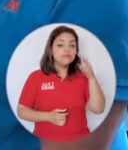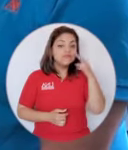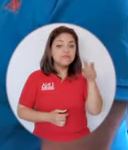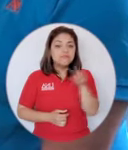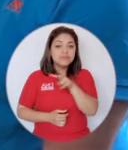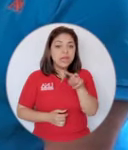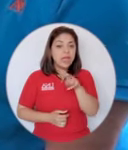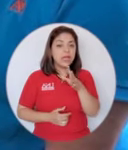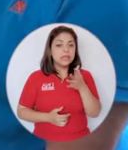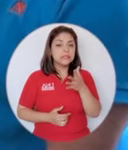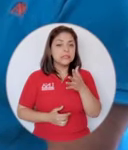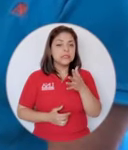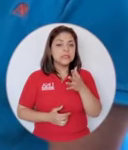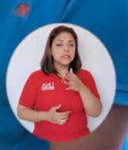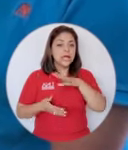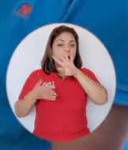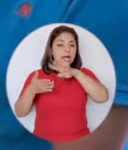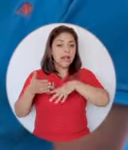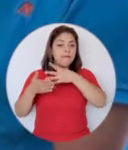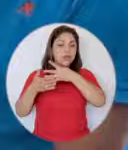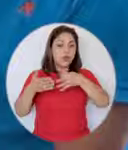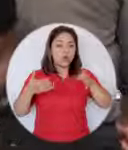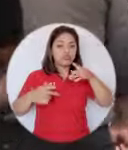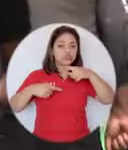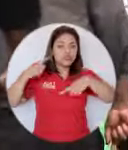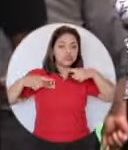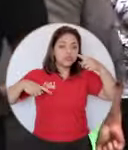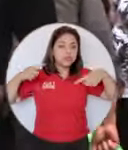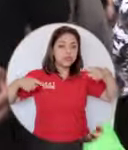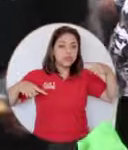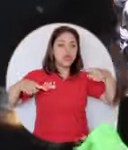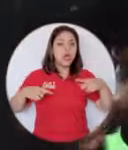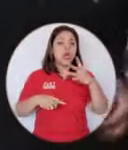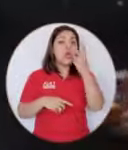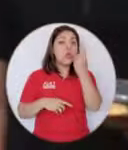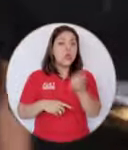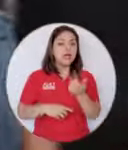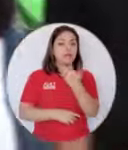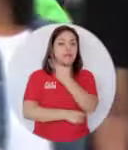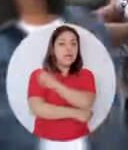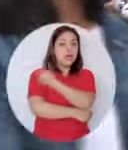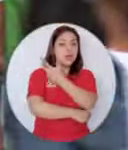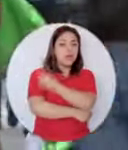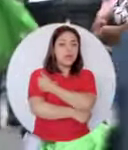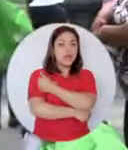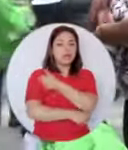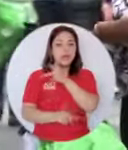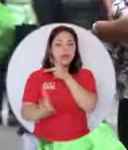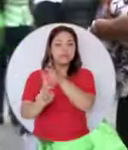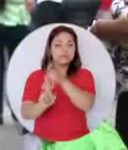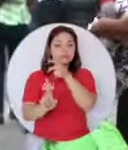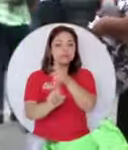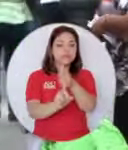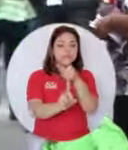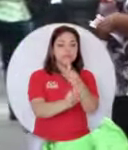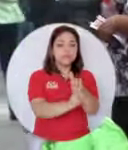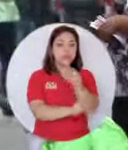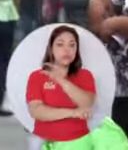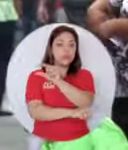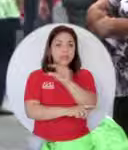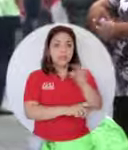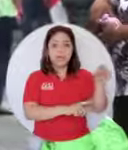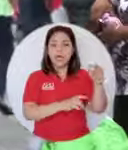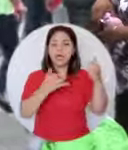saber por dónde anda los gráficos de la cantidad de vacunas que se van